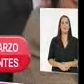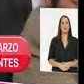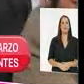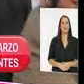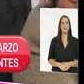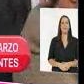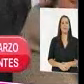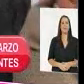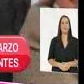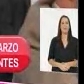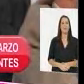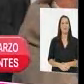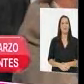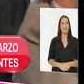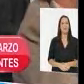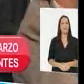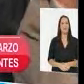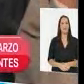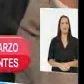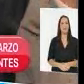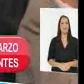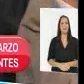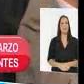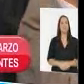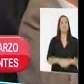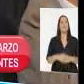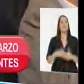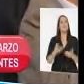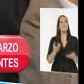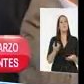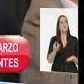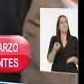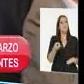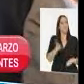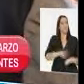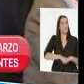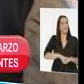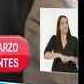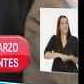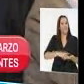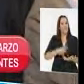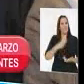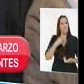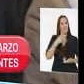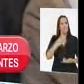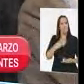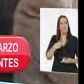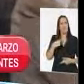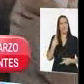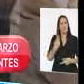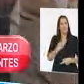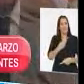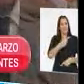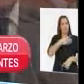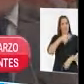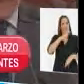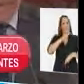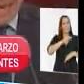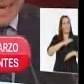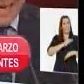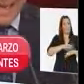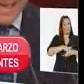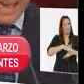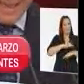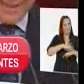resultados, digamos, tarde, pero van a llegar? Y a esto agrego, es que depende por eso cuál es el camino por el que se va, y a mí me preocupa ese, y esas son